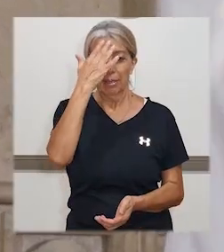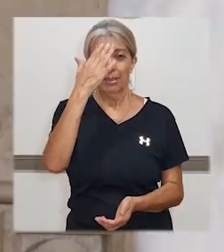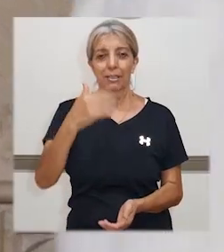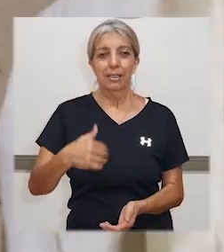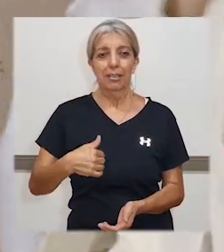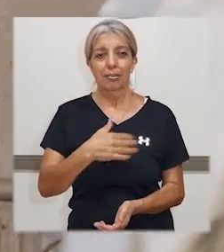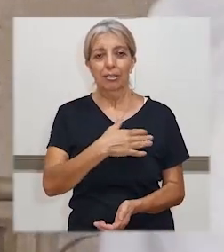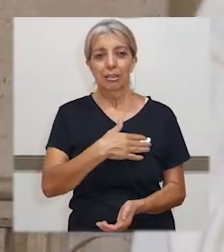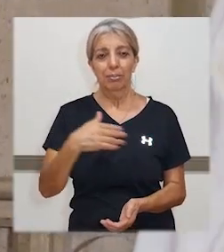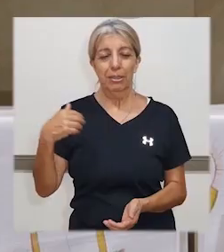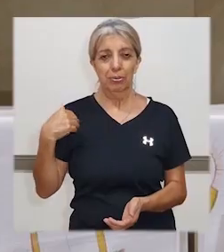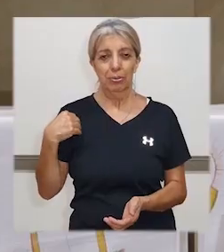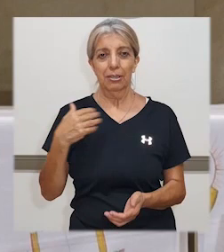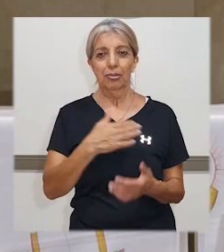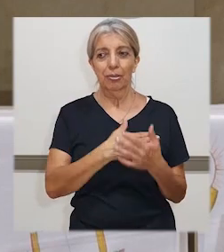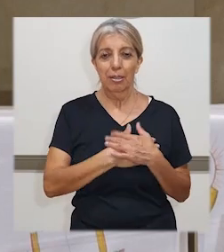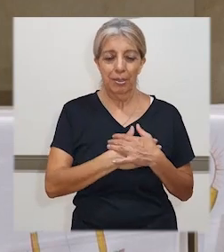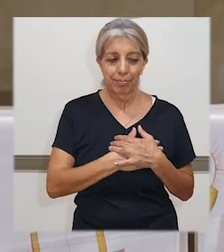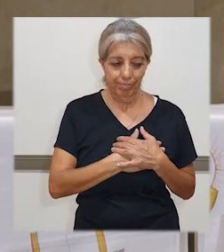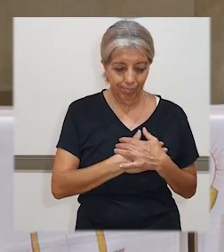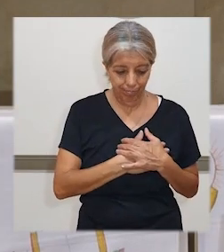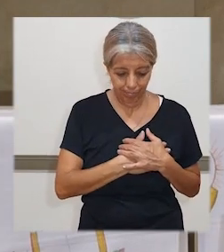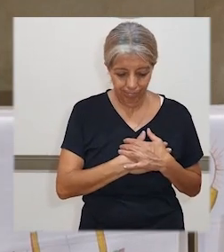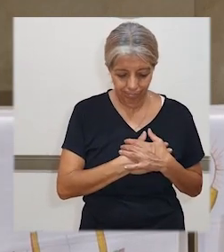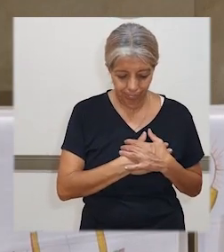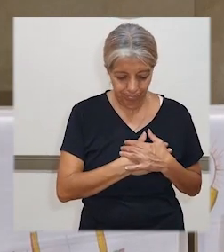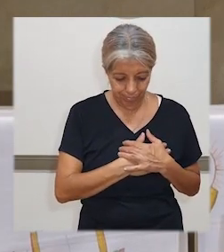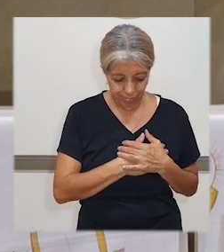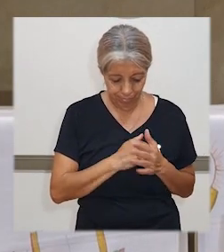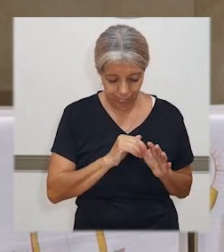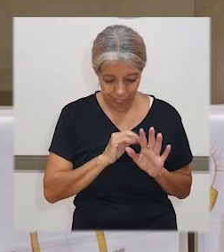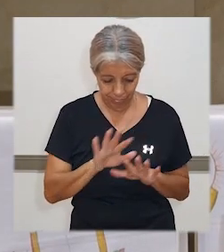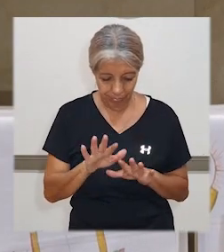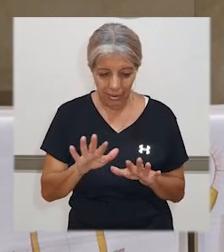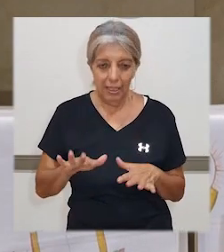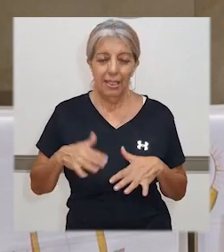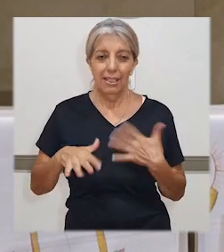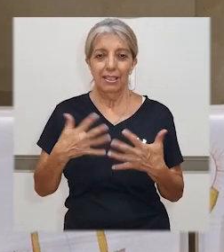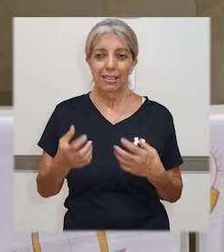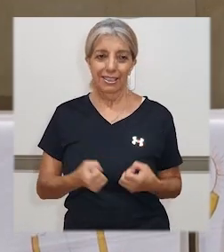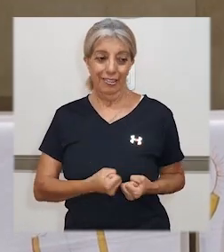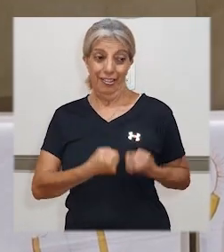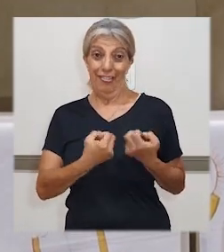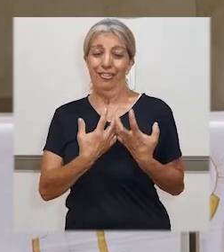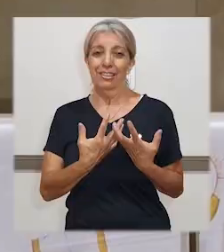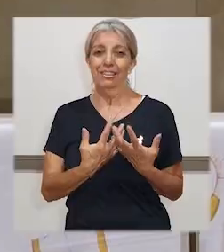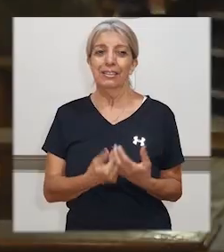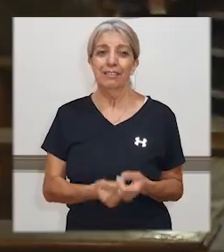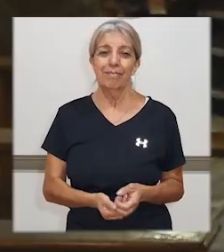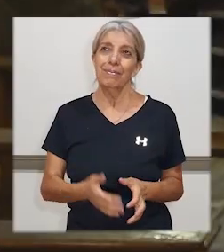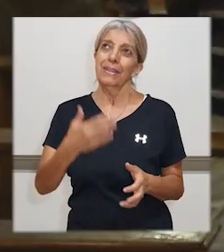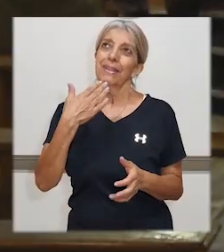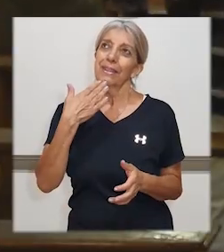Hijo y Espíritu Santo. Amén. La alegría del Señor es nuestra fortaleza. Pueden ir en